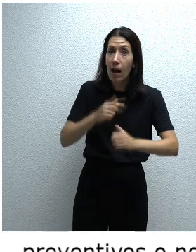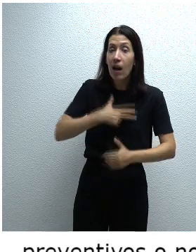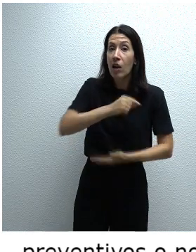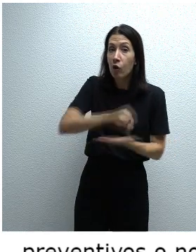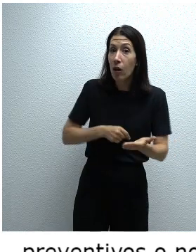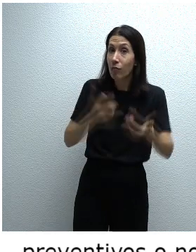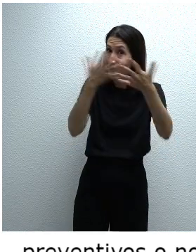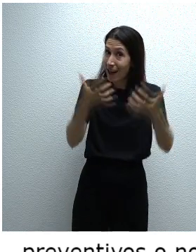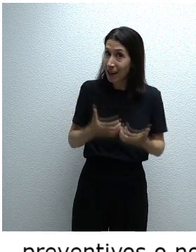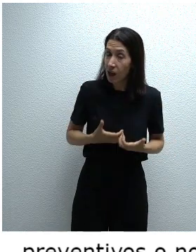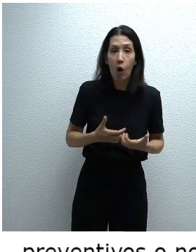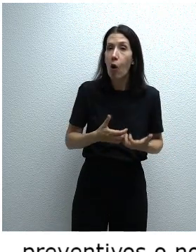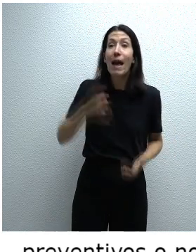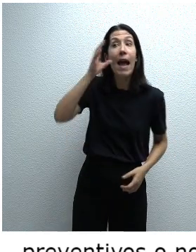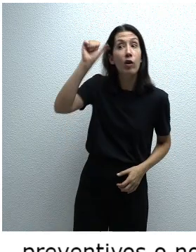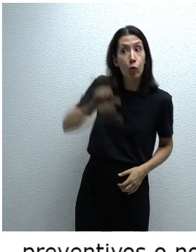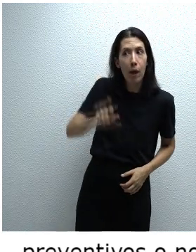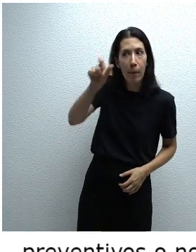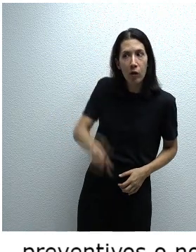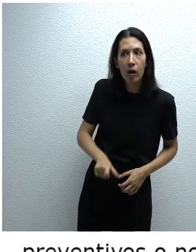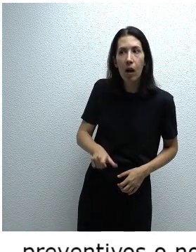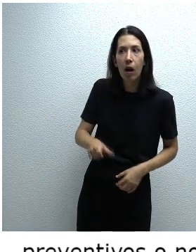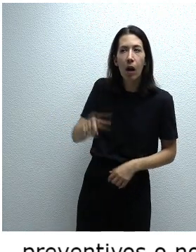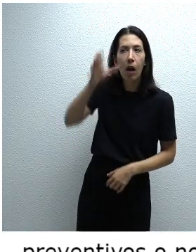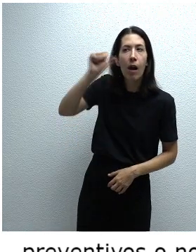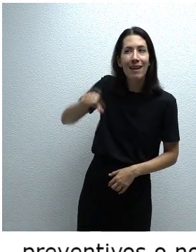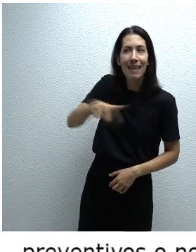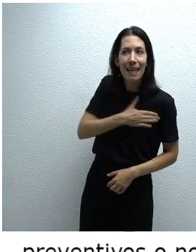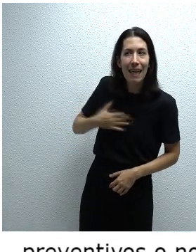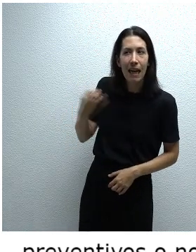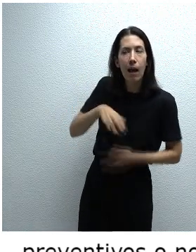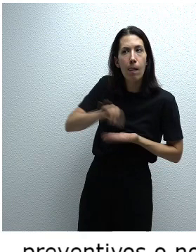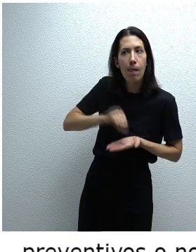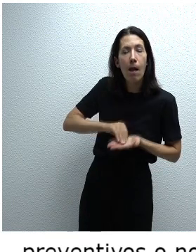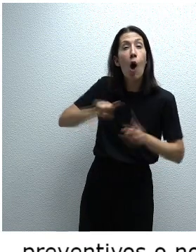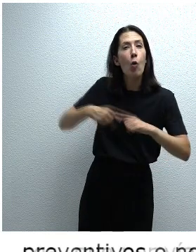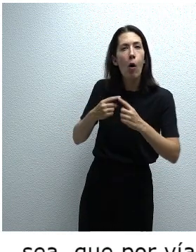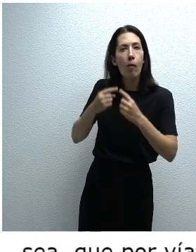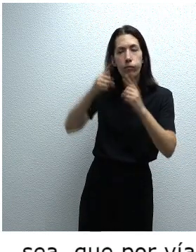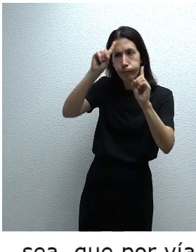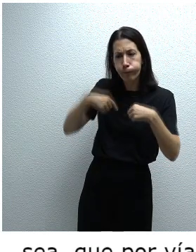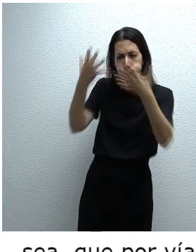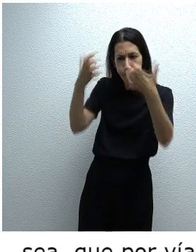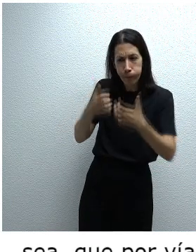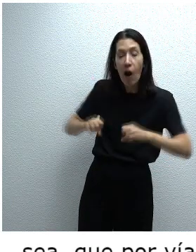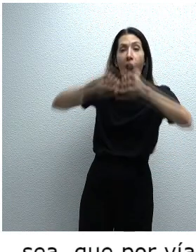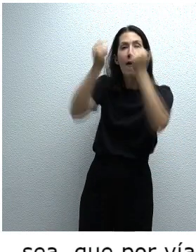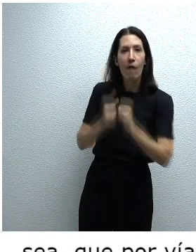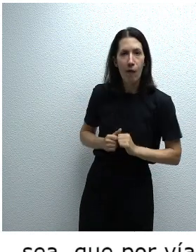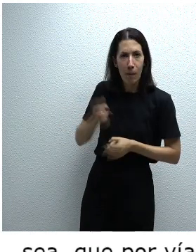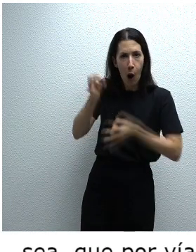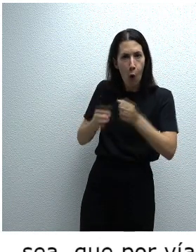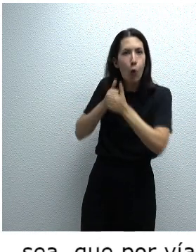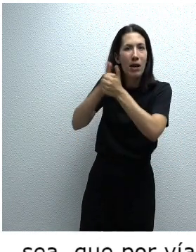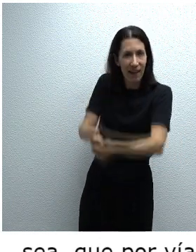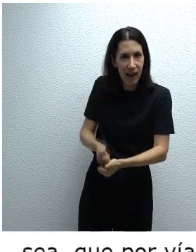el que redacta, el notario escucha a la persona y da forma jurídica. A mí me gustaría insistir a la voluntad de la persona con arreglo a